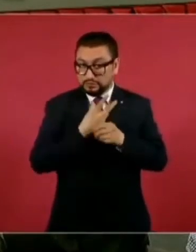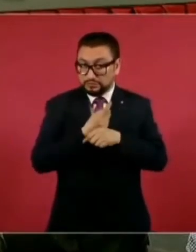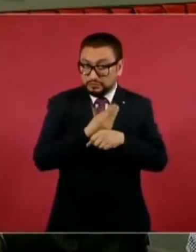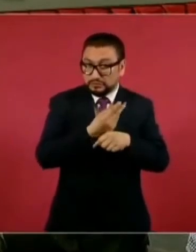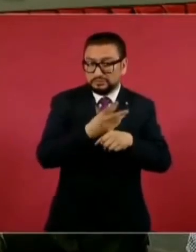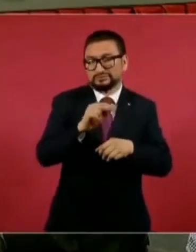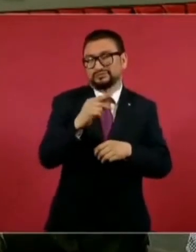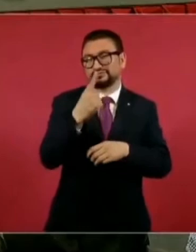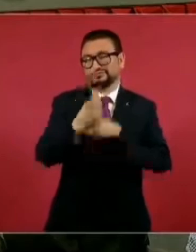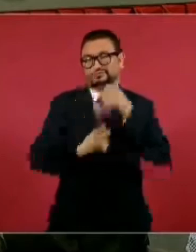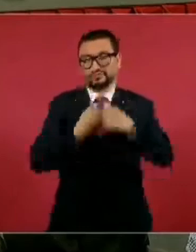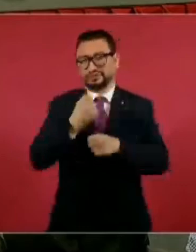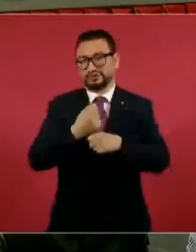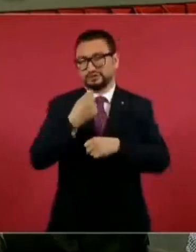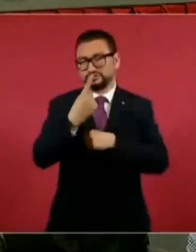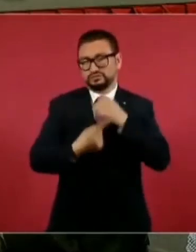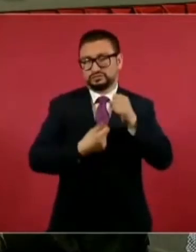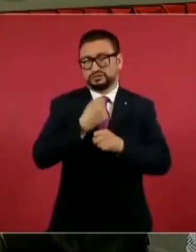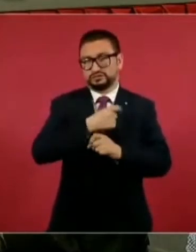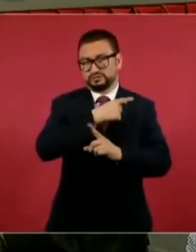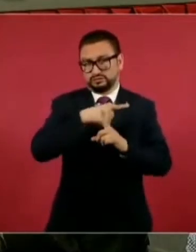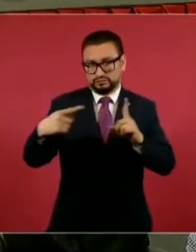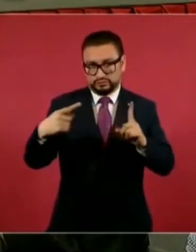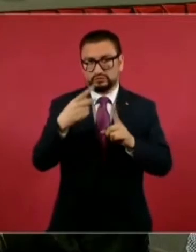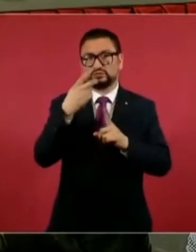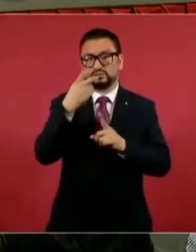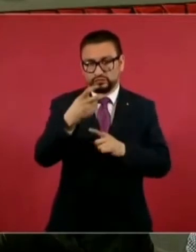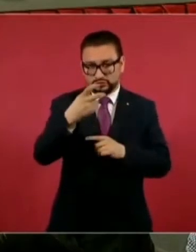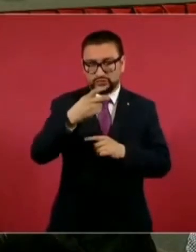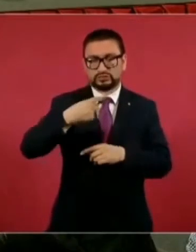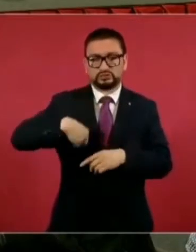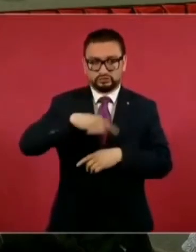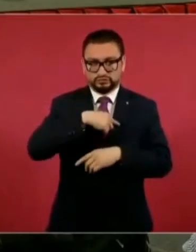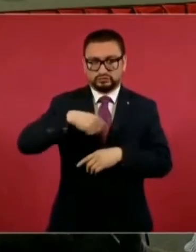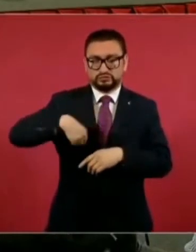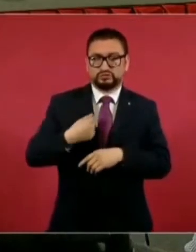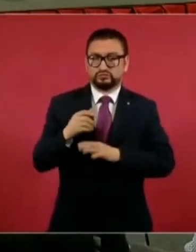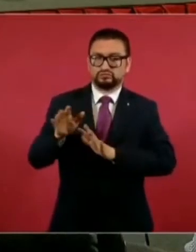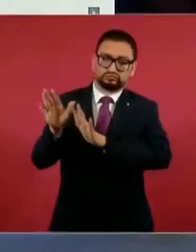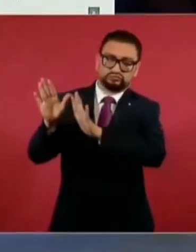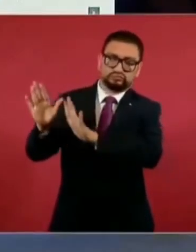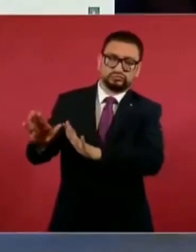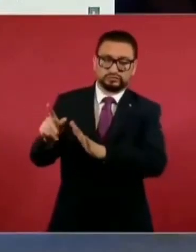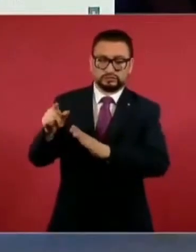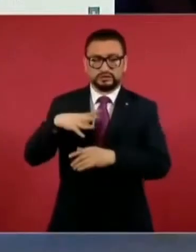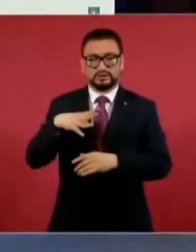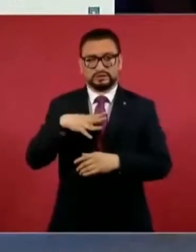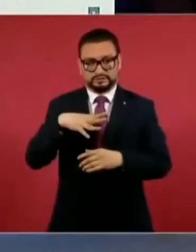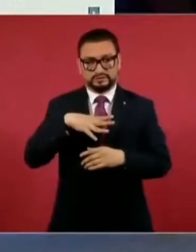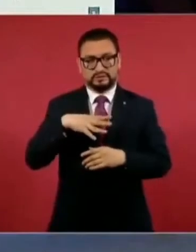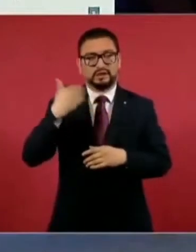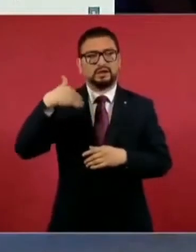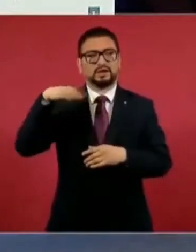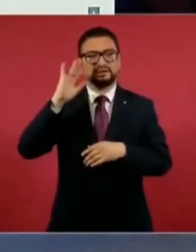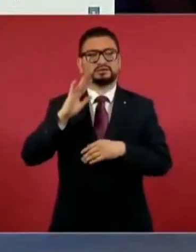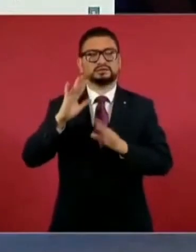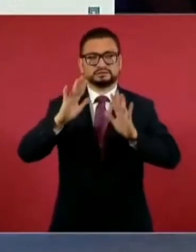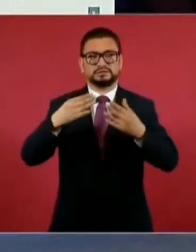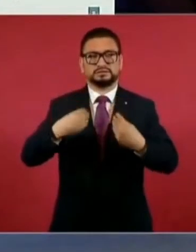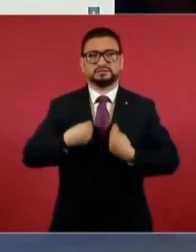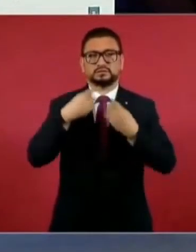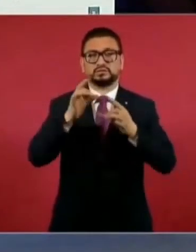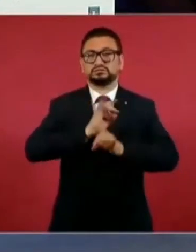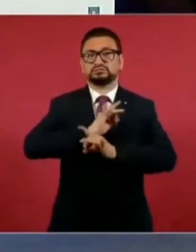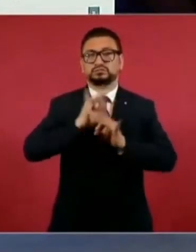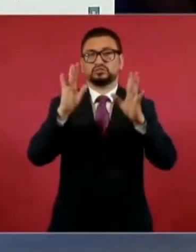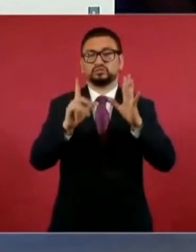a lo mejor 1 año, año y medio. Entonces en los stock de los grandes almacenes que tenemos, y lo hemos vivido en las contingencias, por